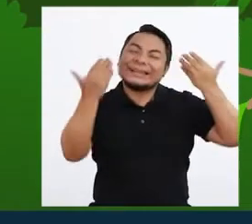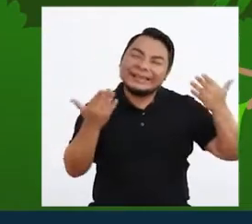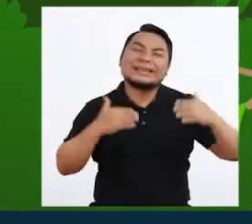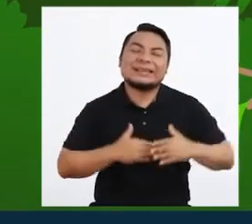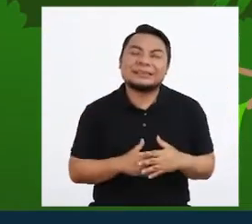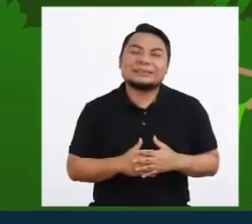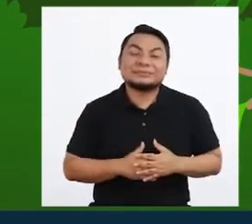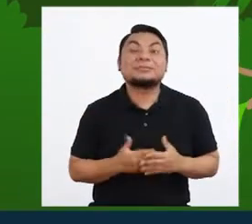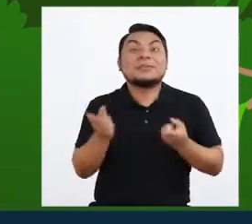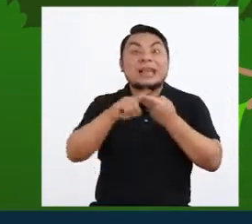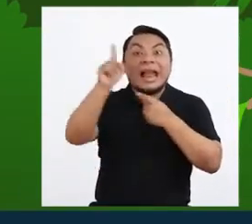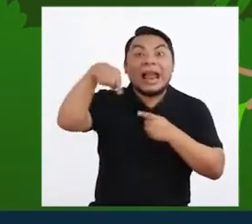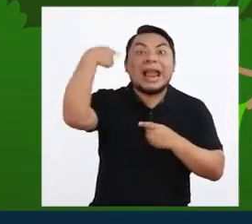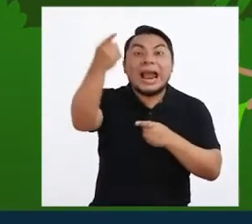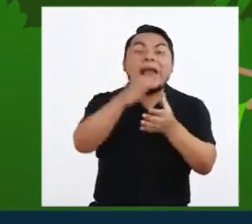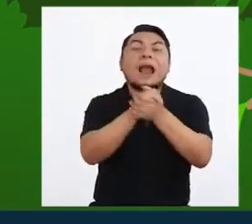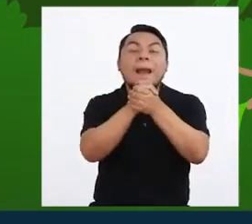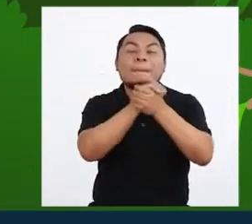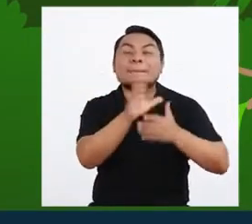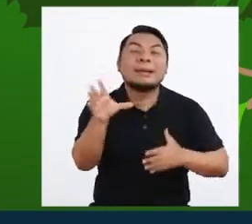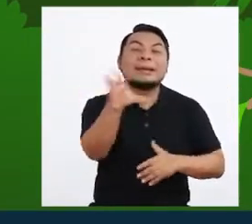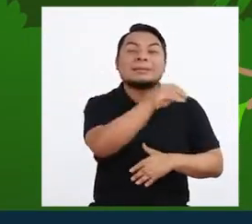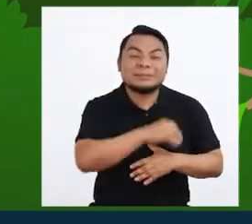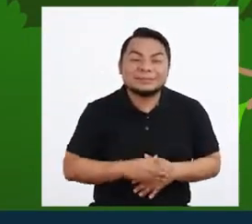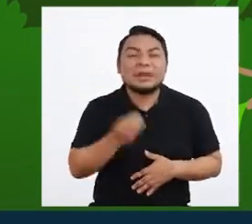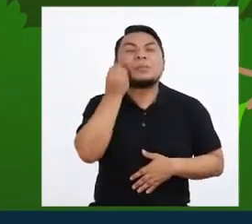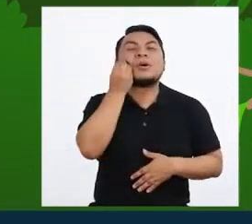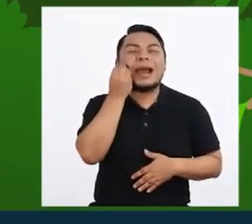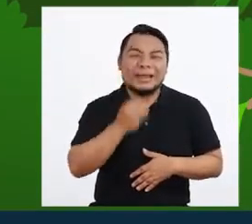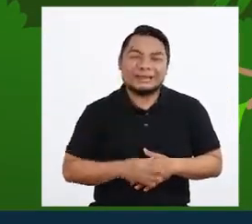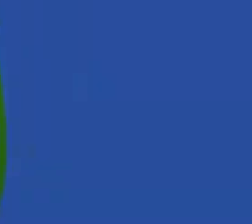felices. ¡Hasta la próxima, amigos y amigas!